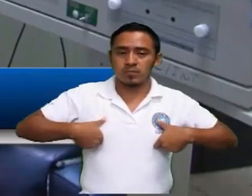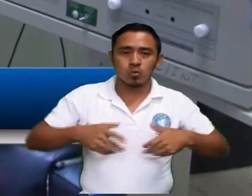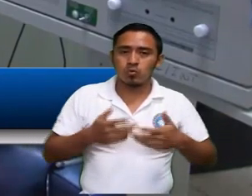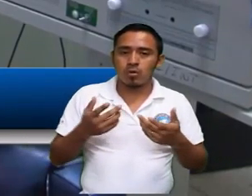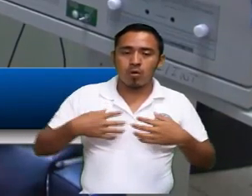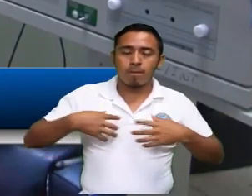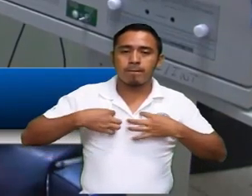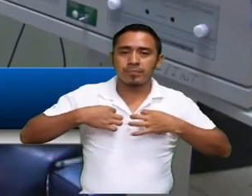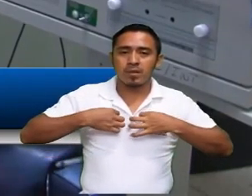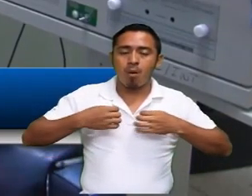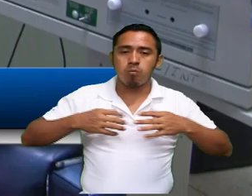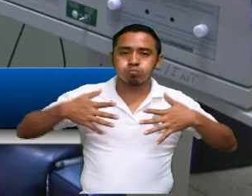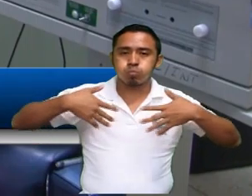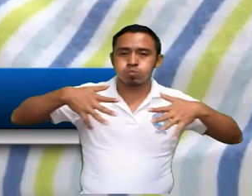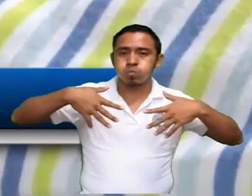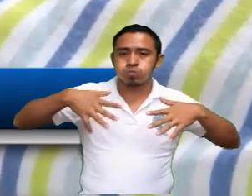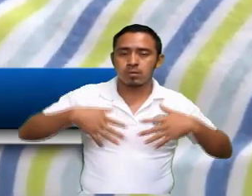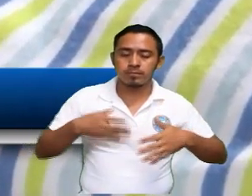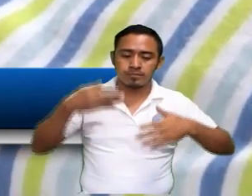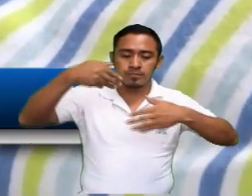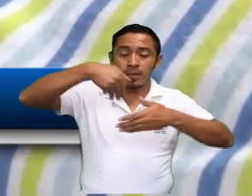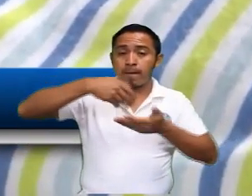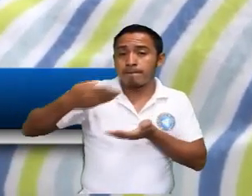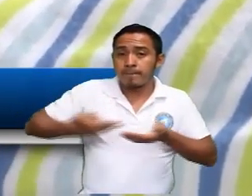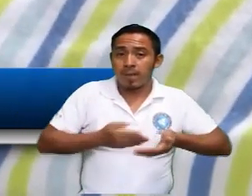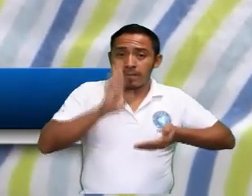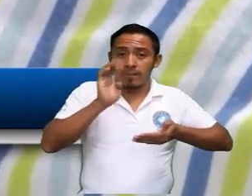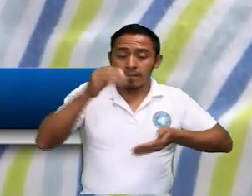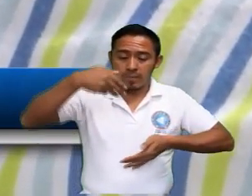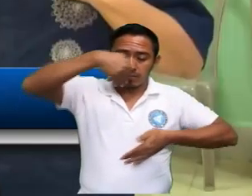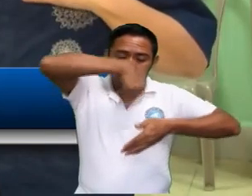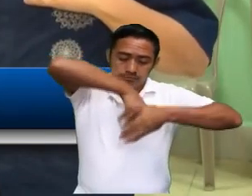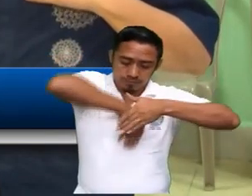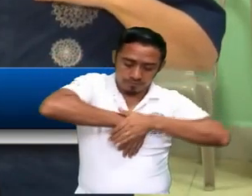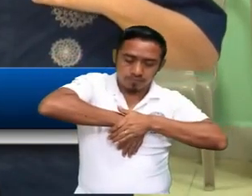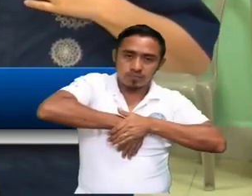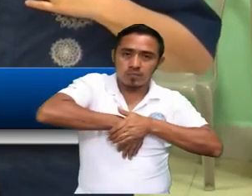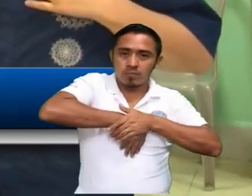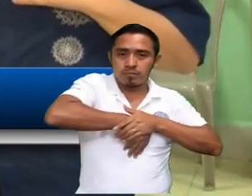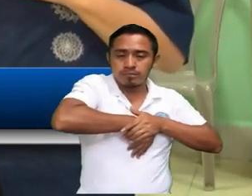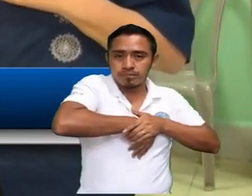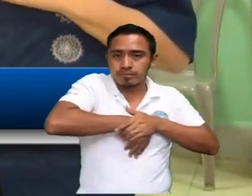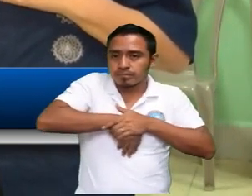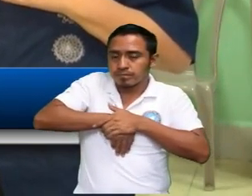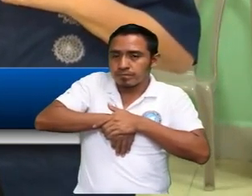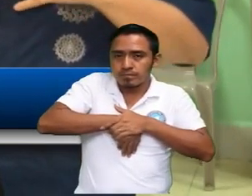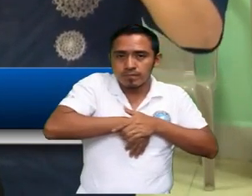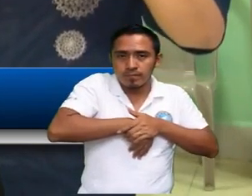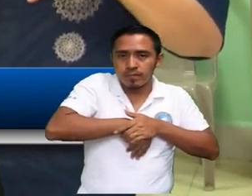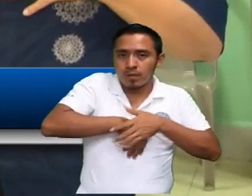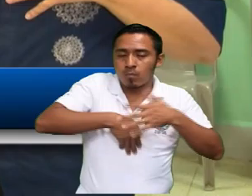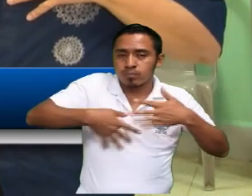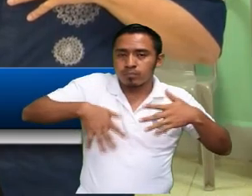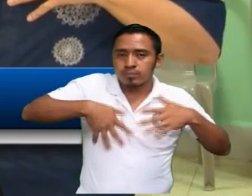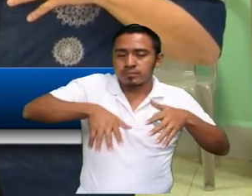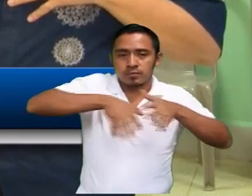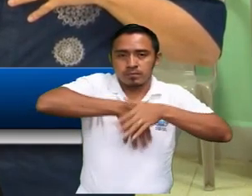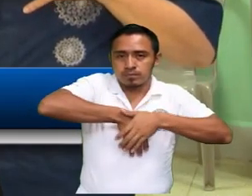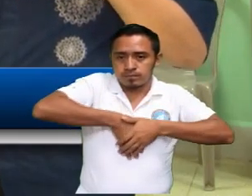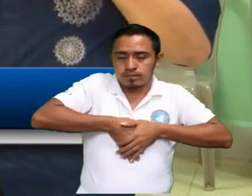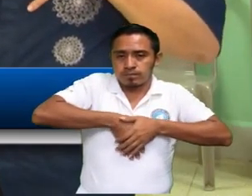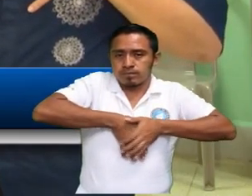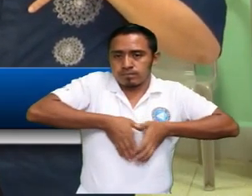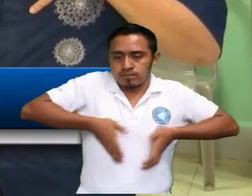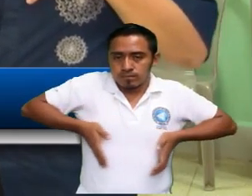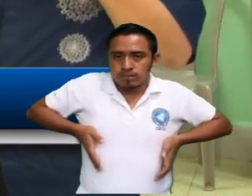cuerpo. Es una camisa que le quede al cuerpo. Es una camisa de algodón que le quede al cuerpo. No debe quedar floja, que debe quedar al